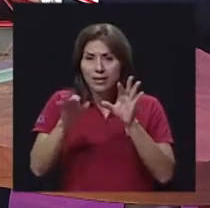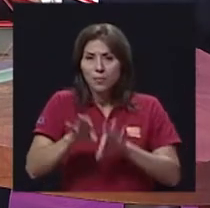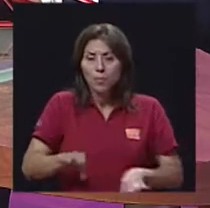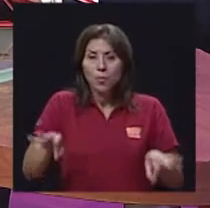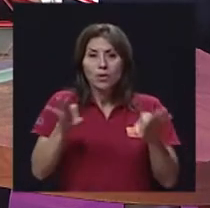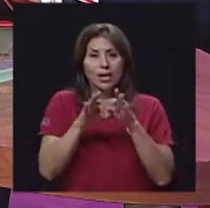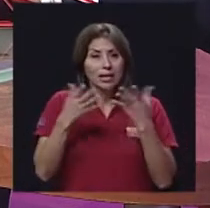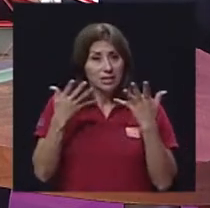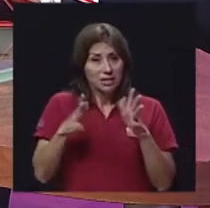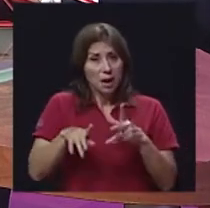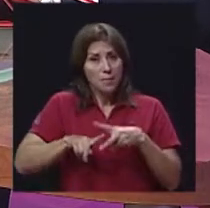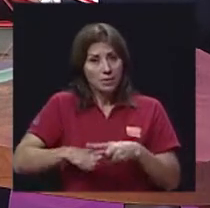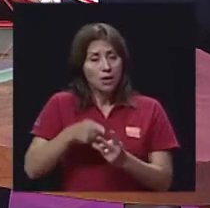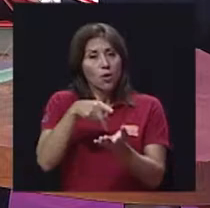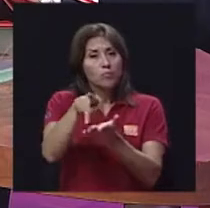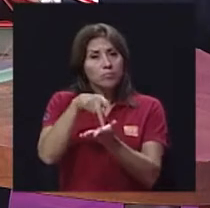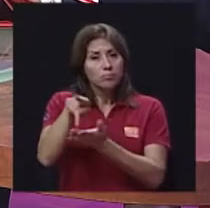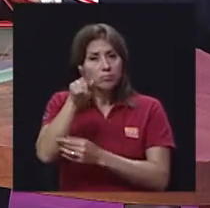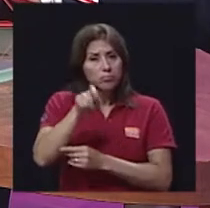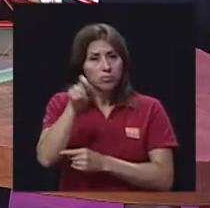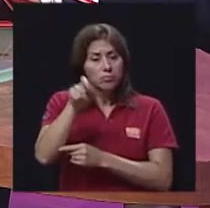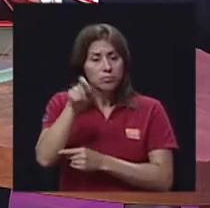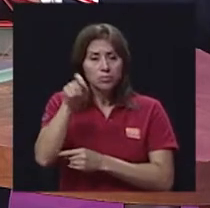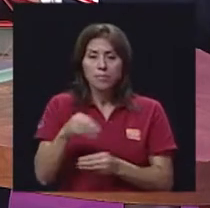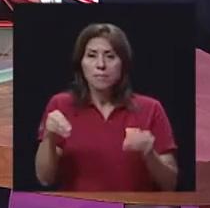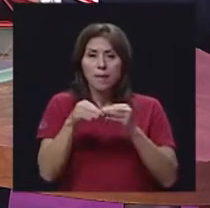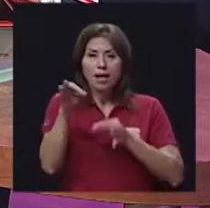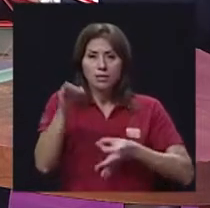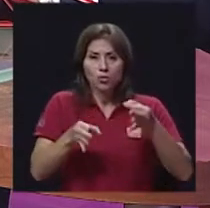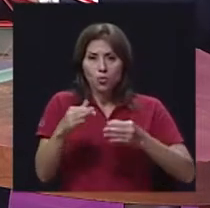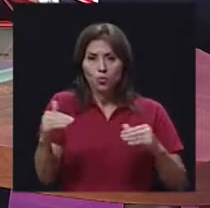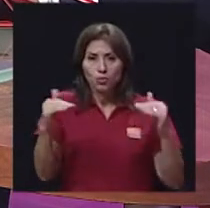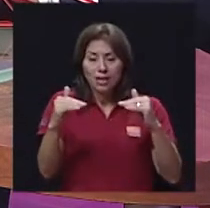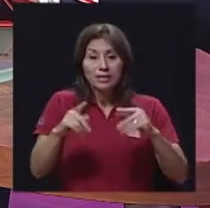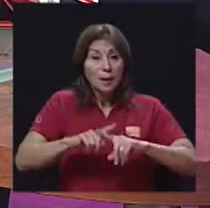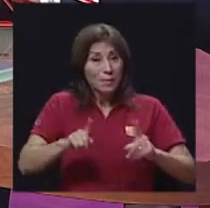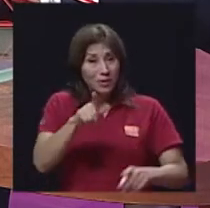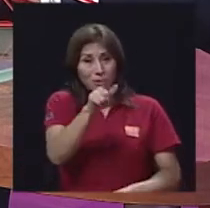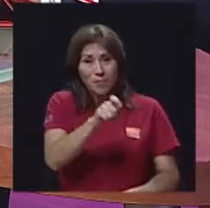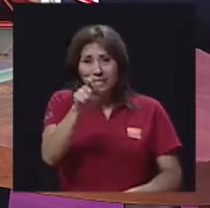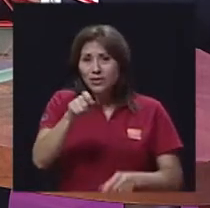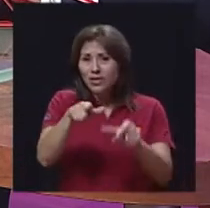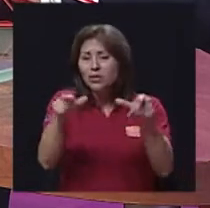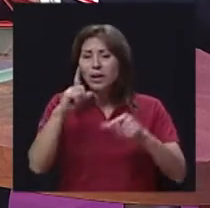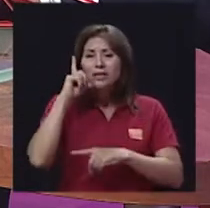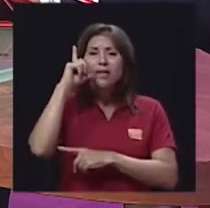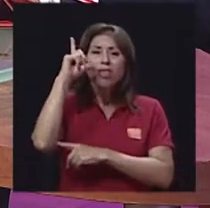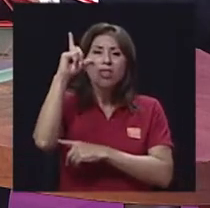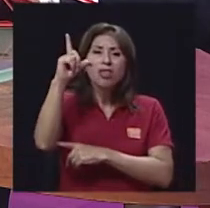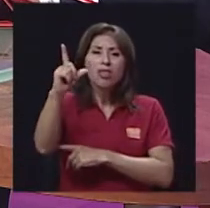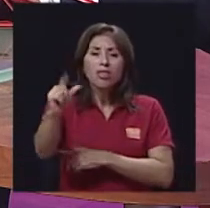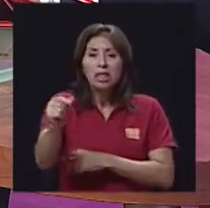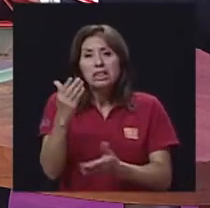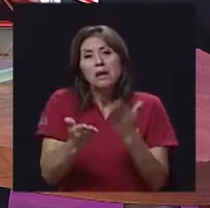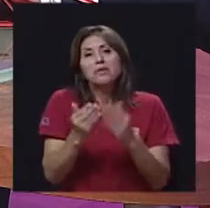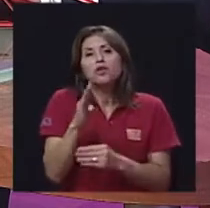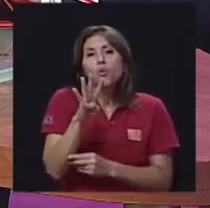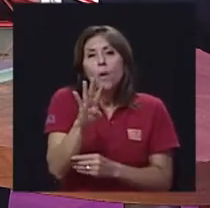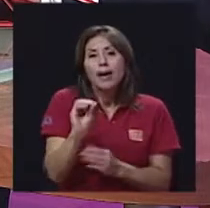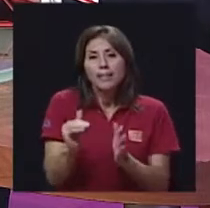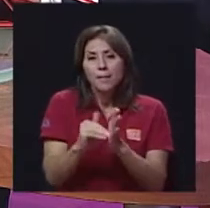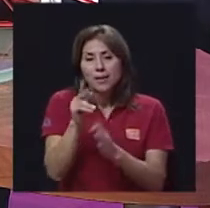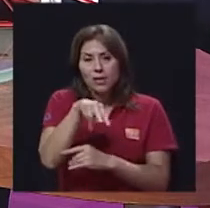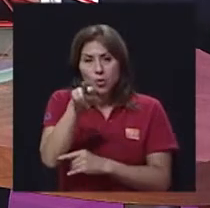más justas. Pero las pensiones en zona rural, por lo general, son 40, 35 mil uh-huh. colones por un niño. Y dependiendo de la cantidad